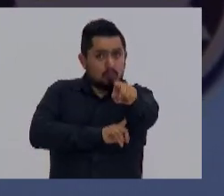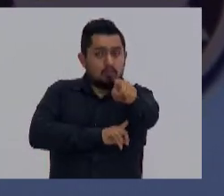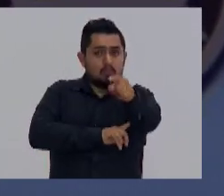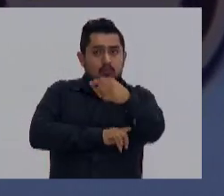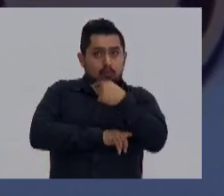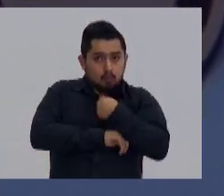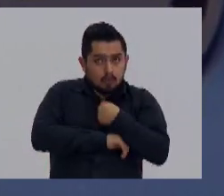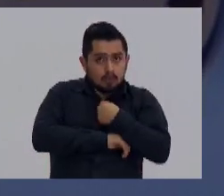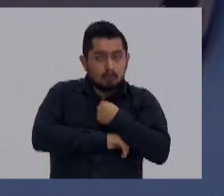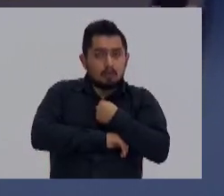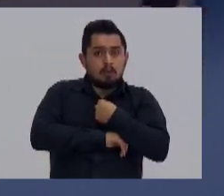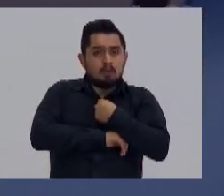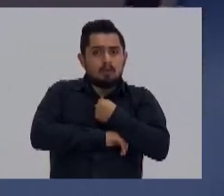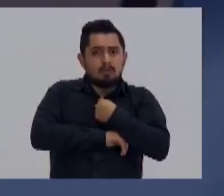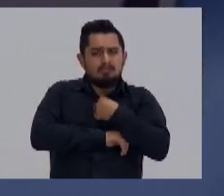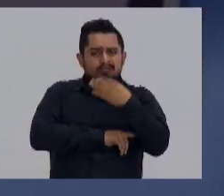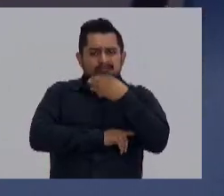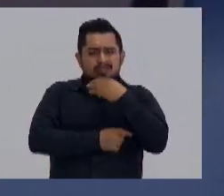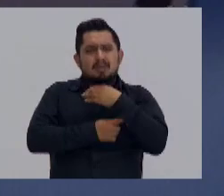¿Qué te cuesta?